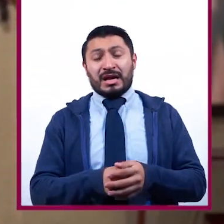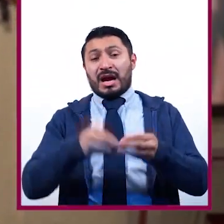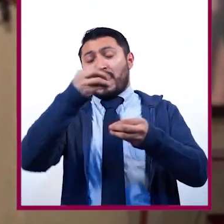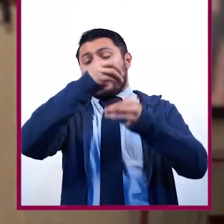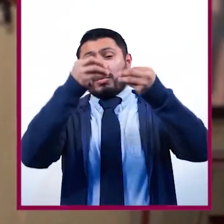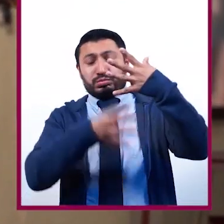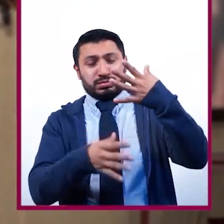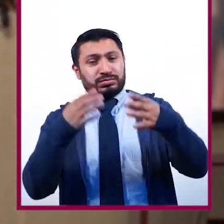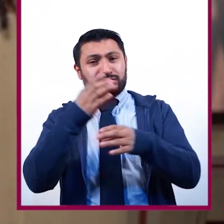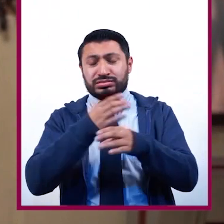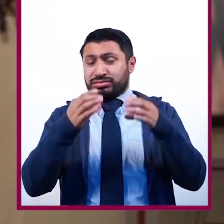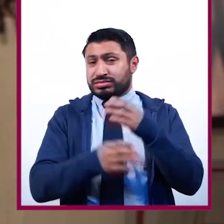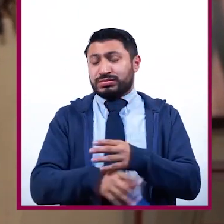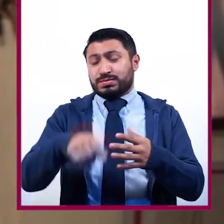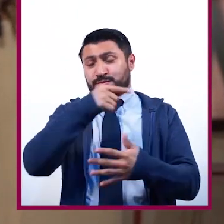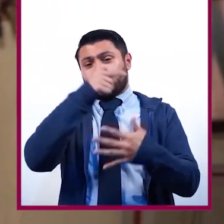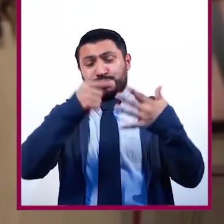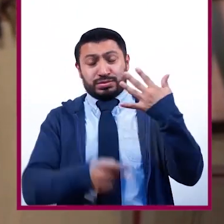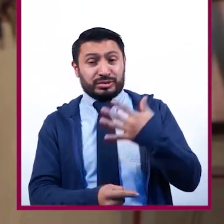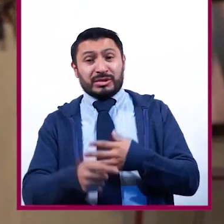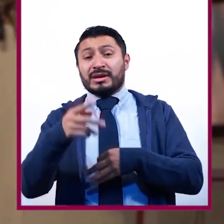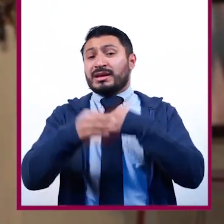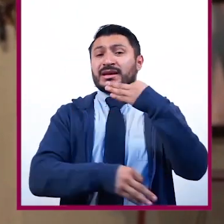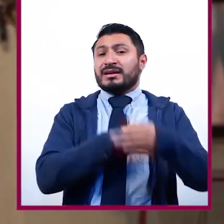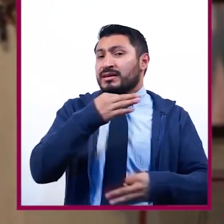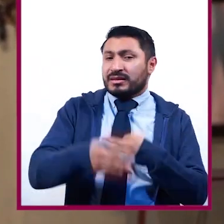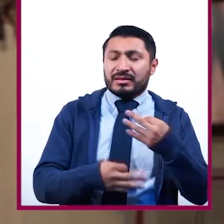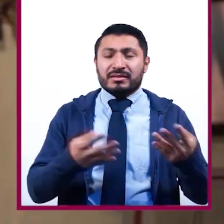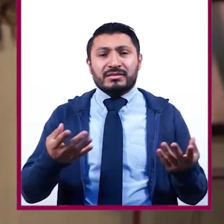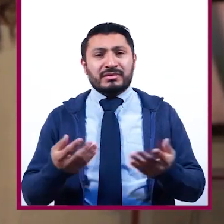¿no? Pero todo es